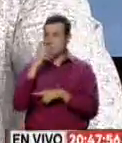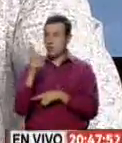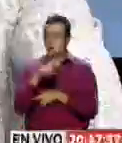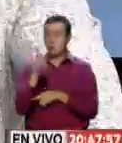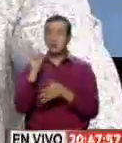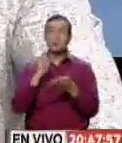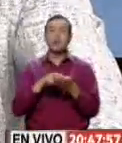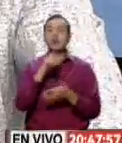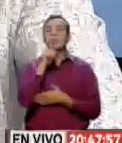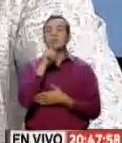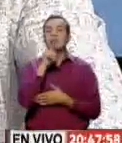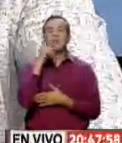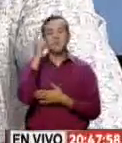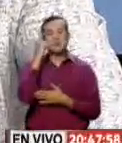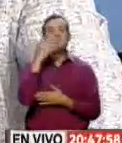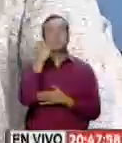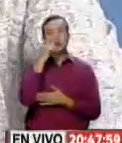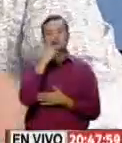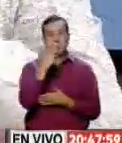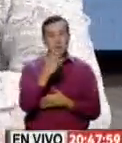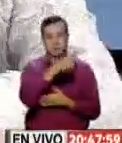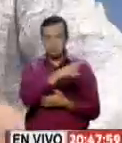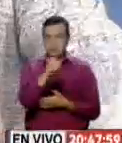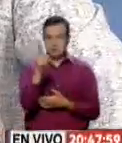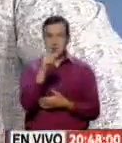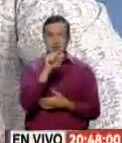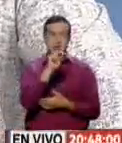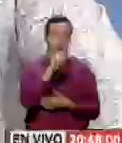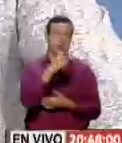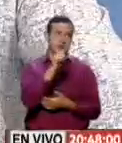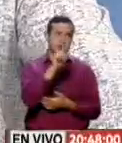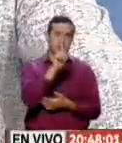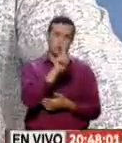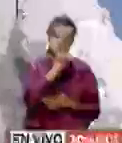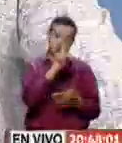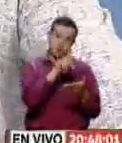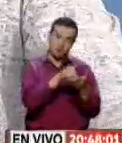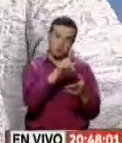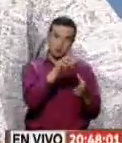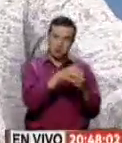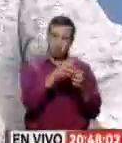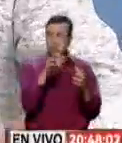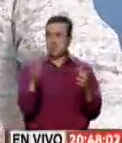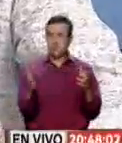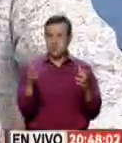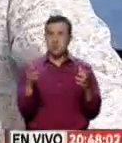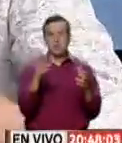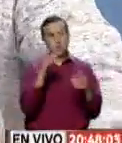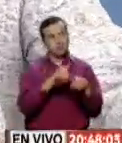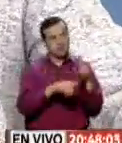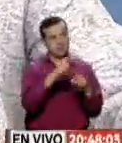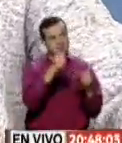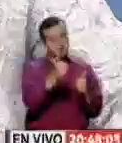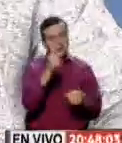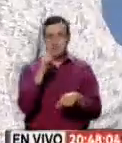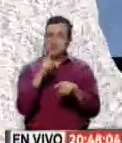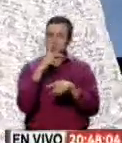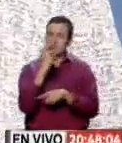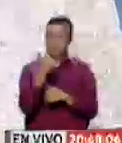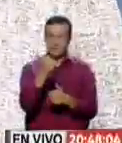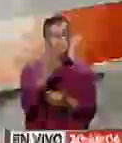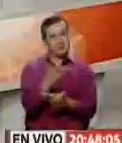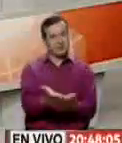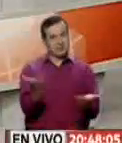ellos votaban por quién consideraban que era el mejor panadero, y Ángel se llevó pues el voto de sus compañeros. Entonces es un buen compañero y es un buen panadero también. Muy